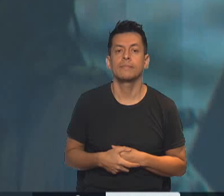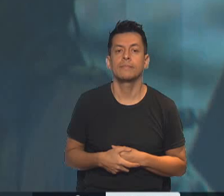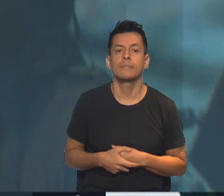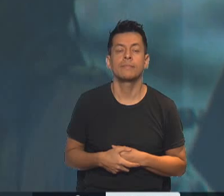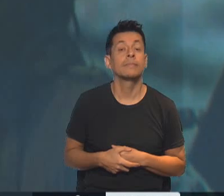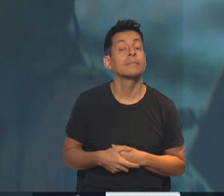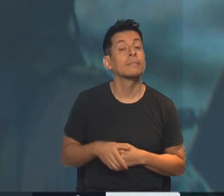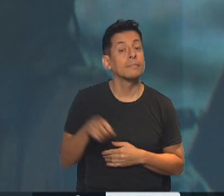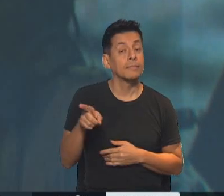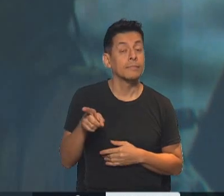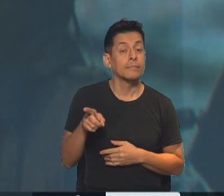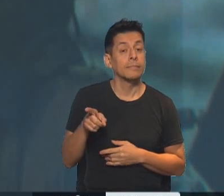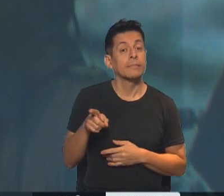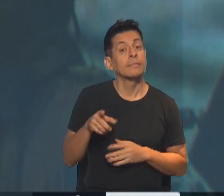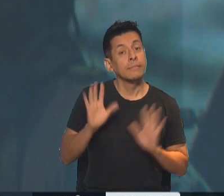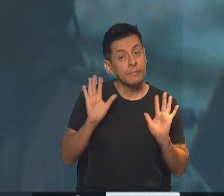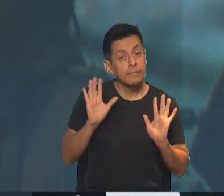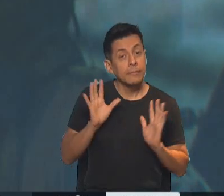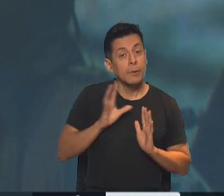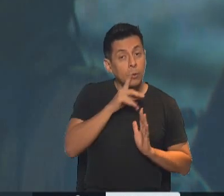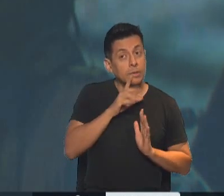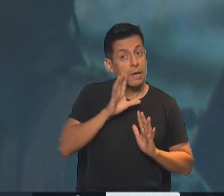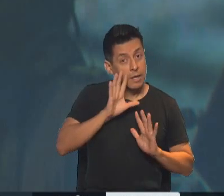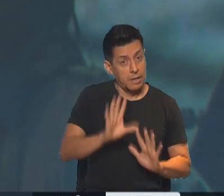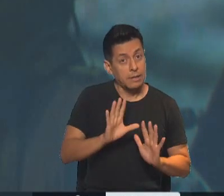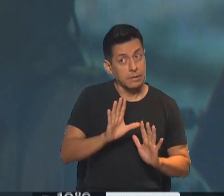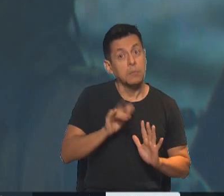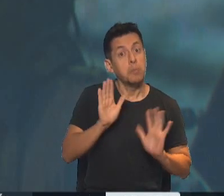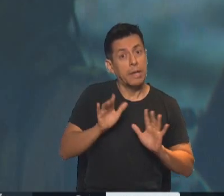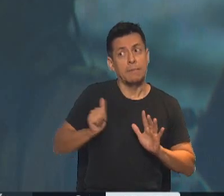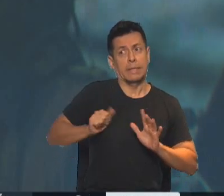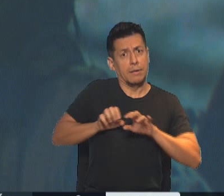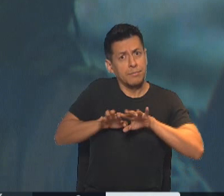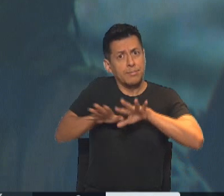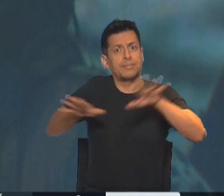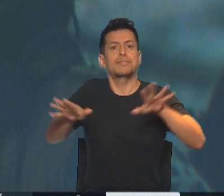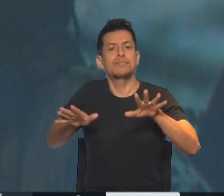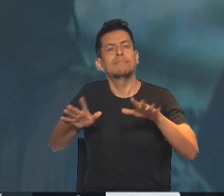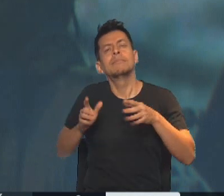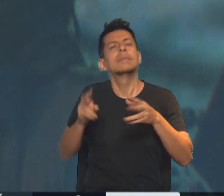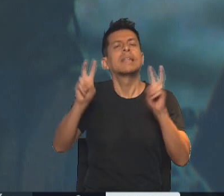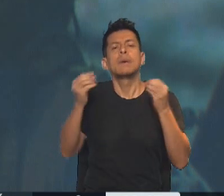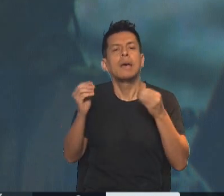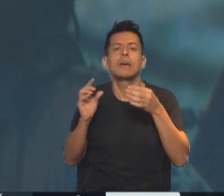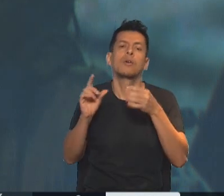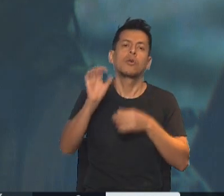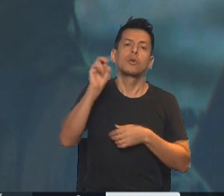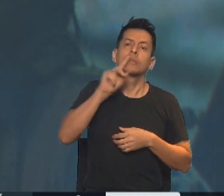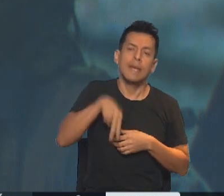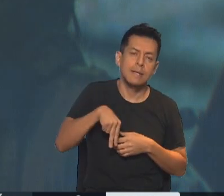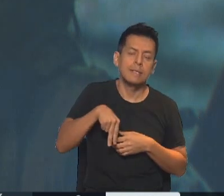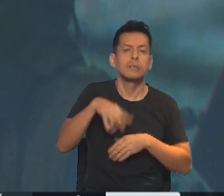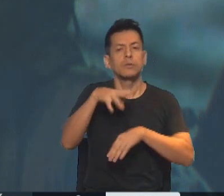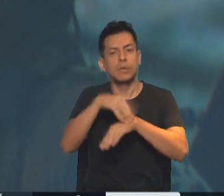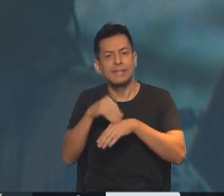y porque está advirtiendo la posibilidad de expandirse militarmente en rusia porque tiene que ver con lo que tiene que ver con suecia y tiene que ver con filas de